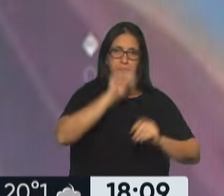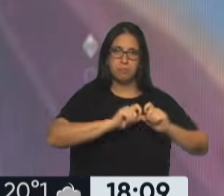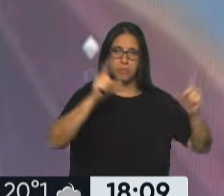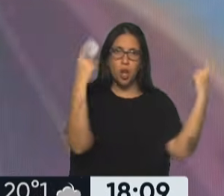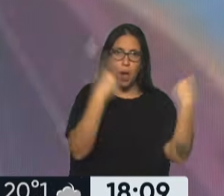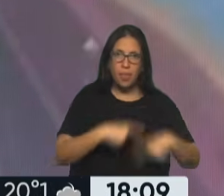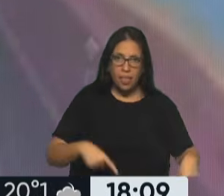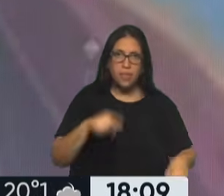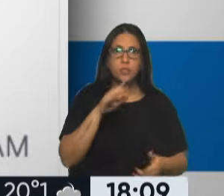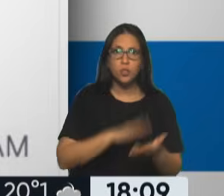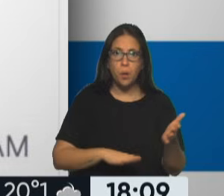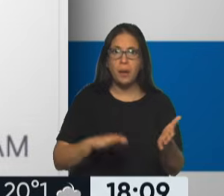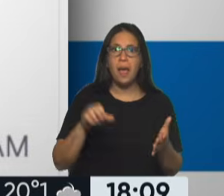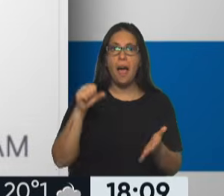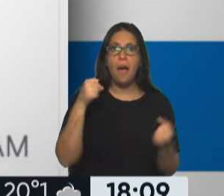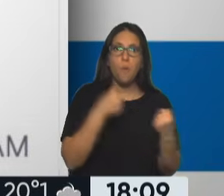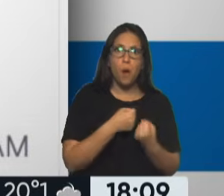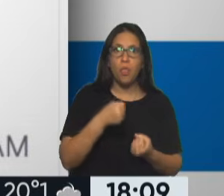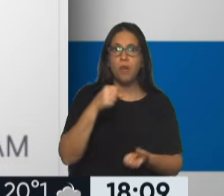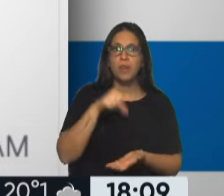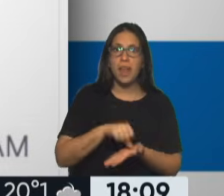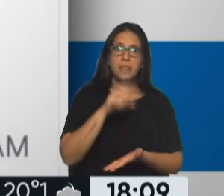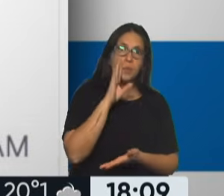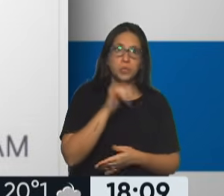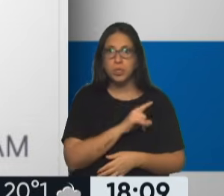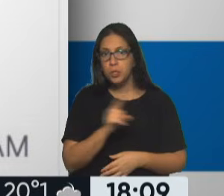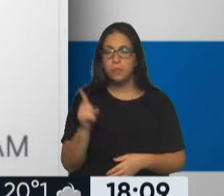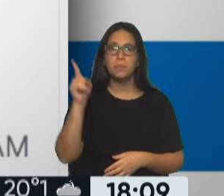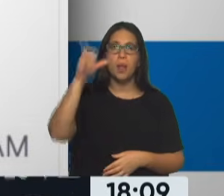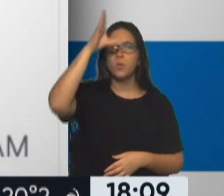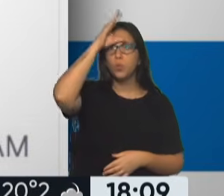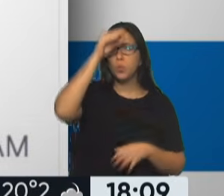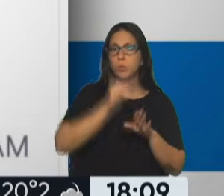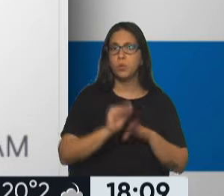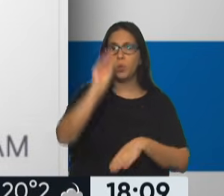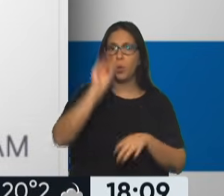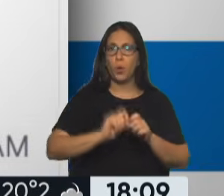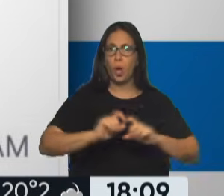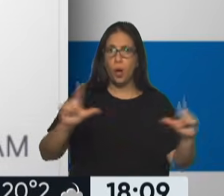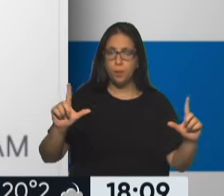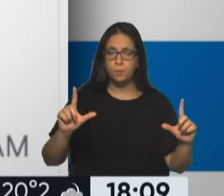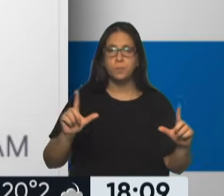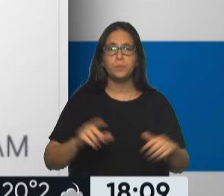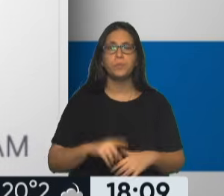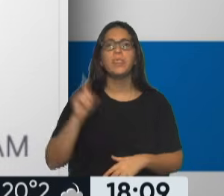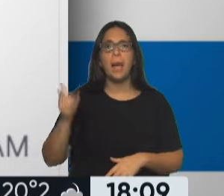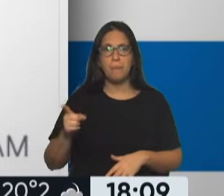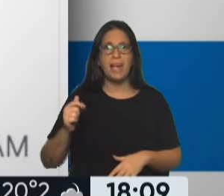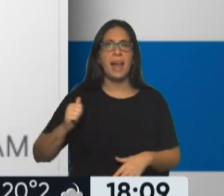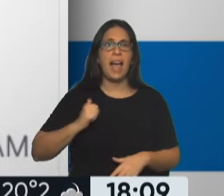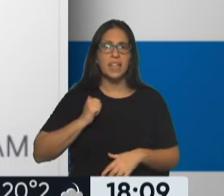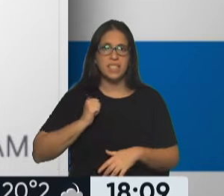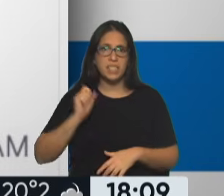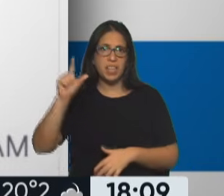posibilidad de un acuerdo entre los Estados Unidos e Irán. A ver, Nuria, tuiteó el presidente Trump, también sí, el canciller